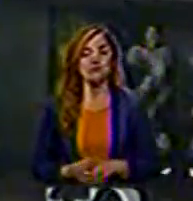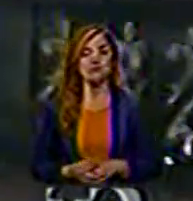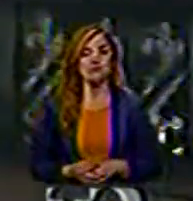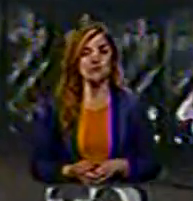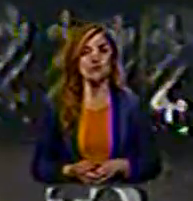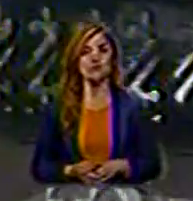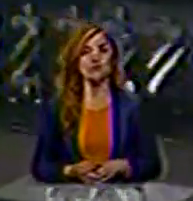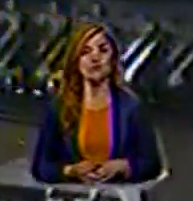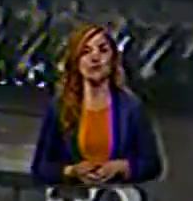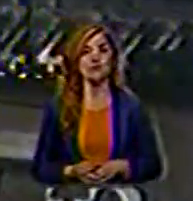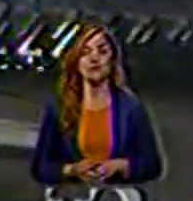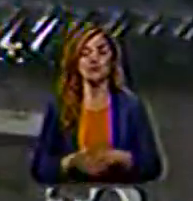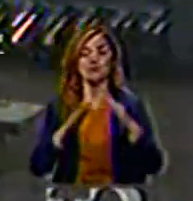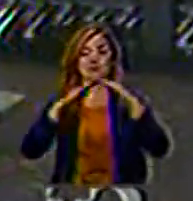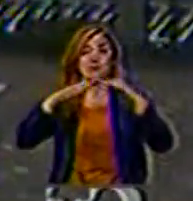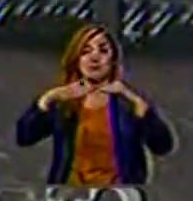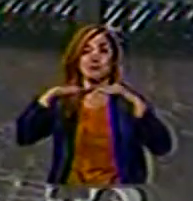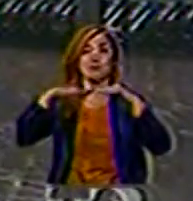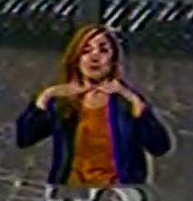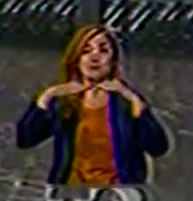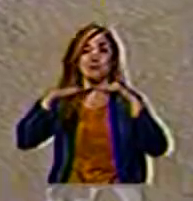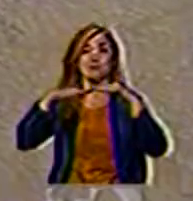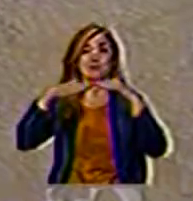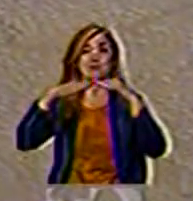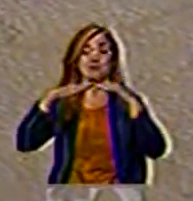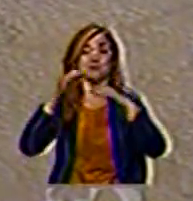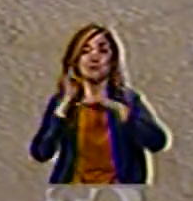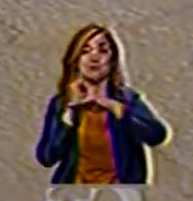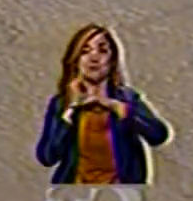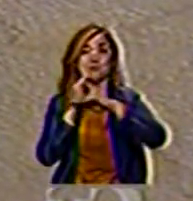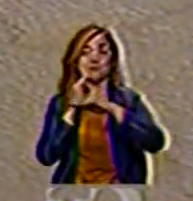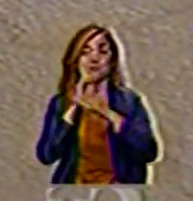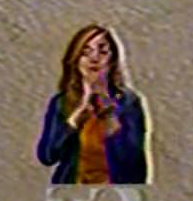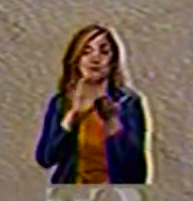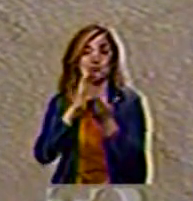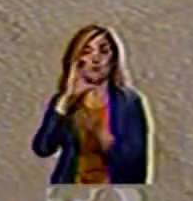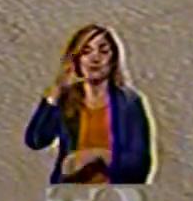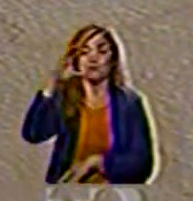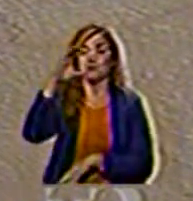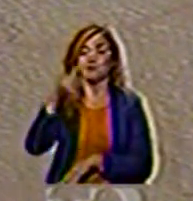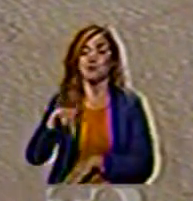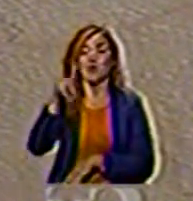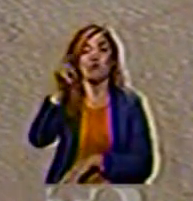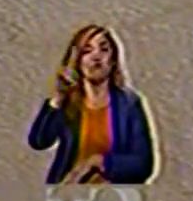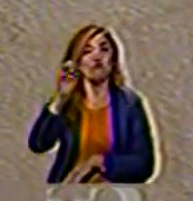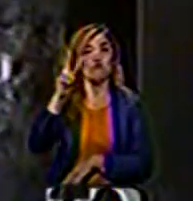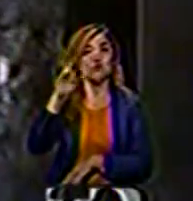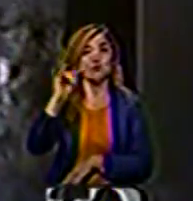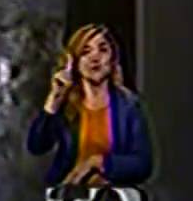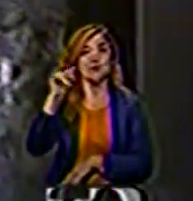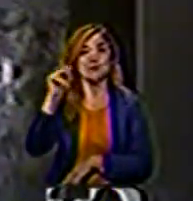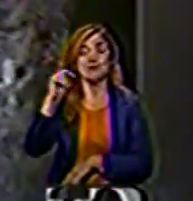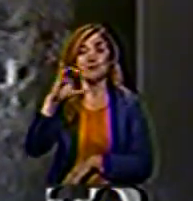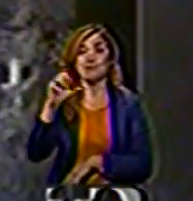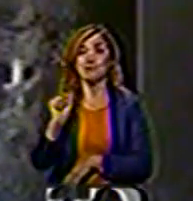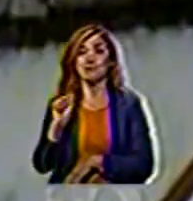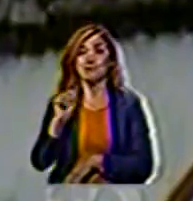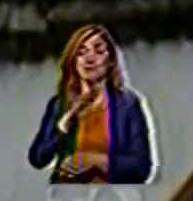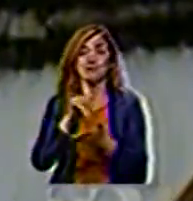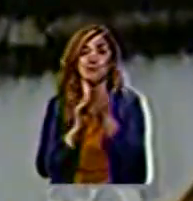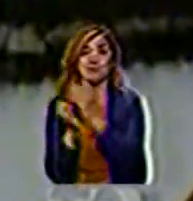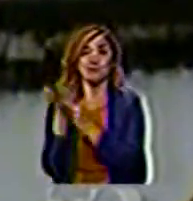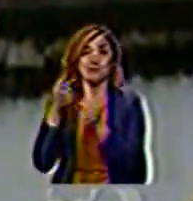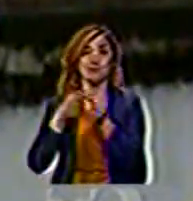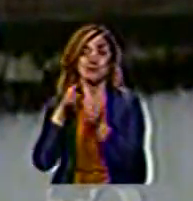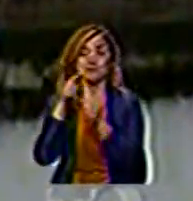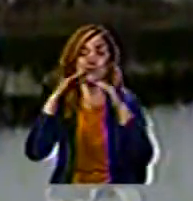A punto de caerse, así luce el techo de la capilla de la Unidad Educativa La Providencia, ubicado en el centro de Quito. Es que las fuertes lluvias y